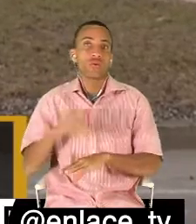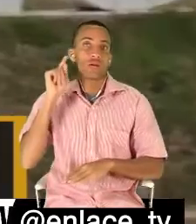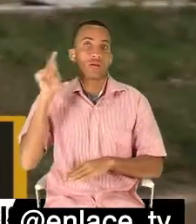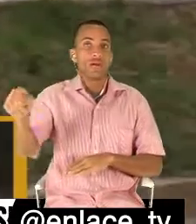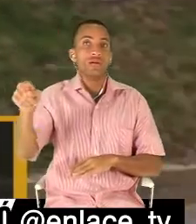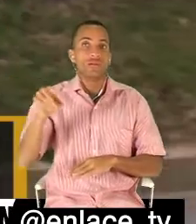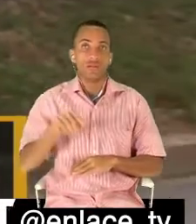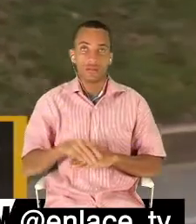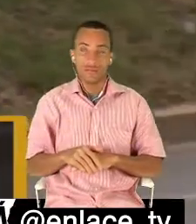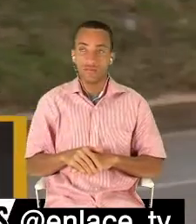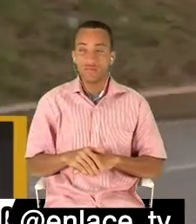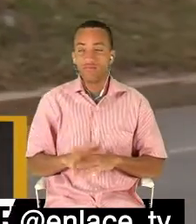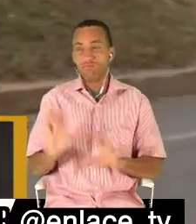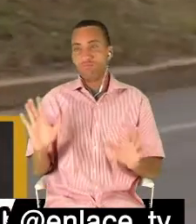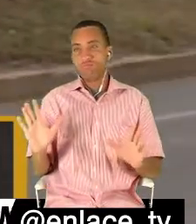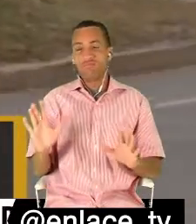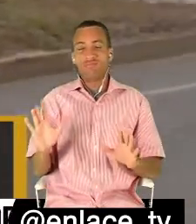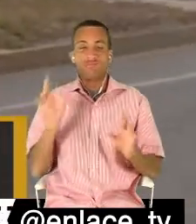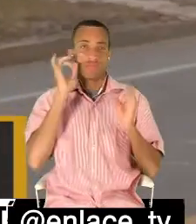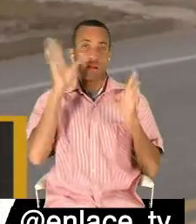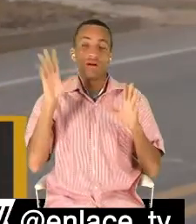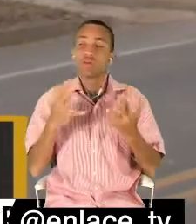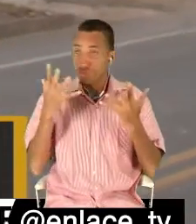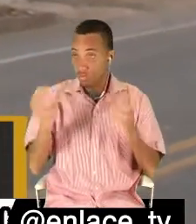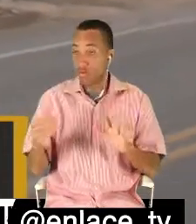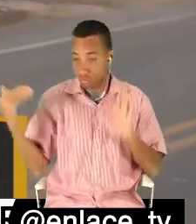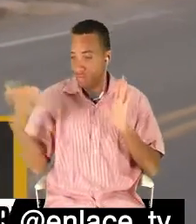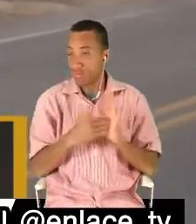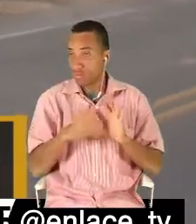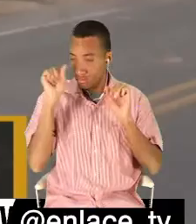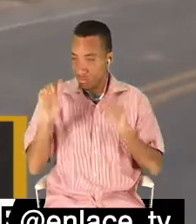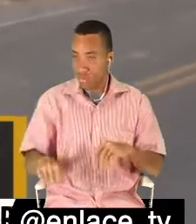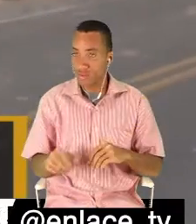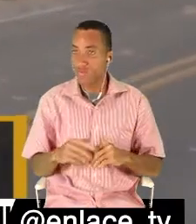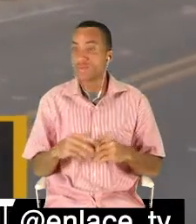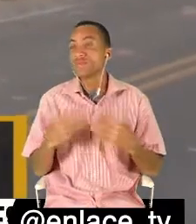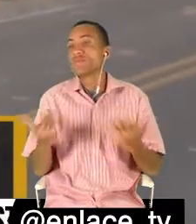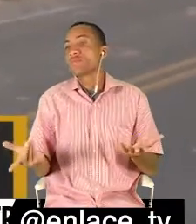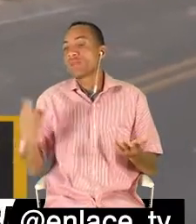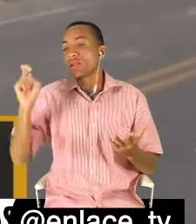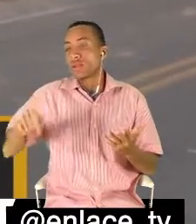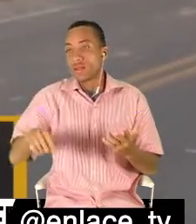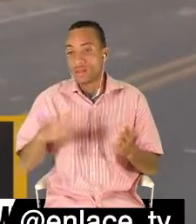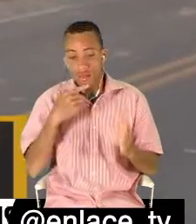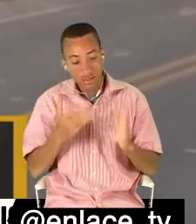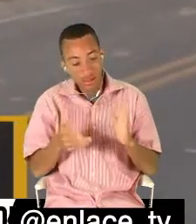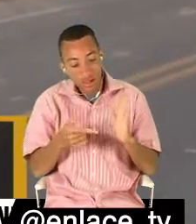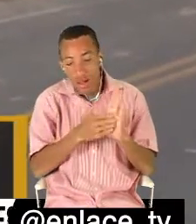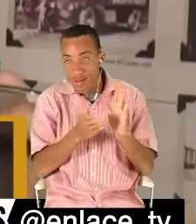totalmente absurdo, pero yo sí quiero que lo demande, porque necesitamos tener el elemento jurídico.